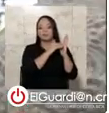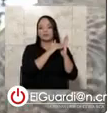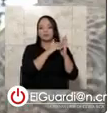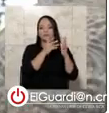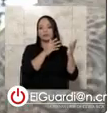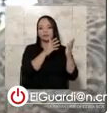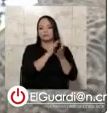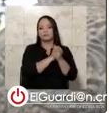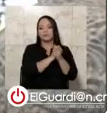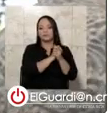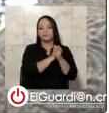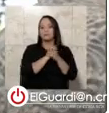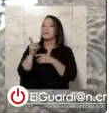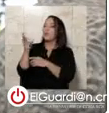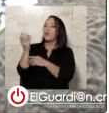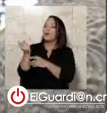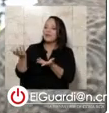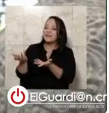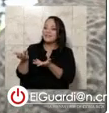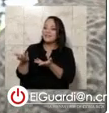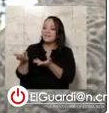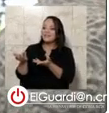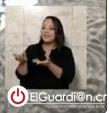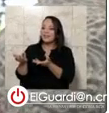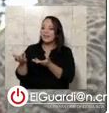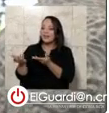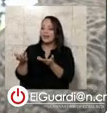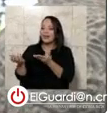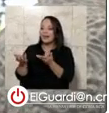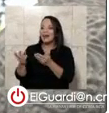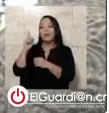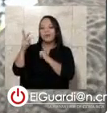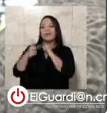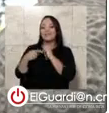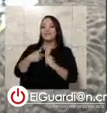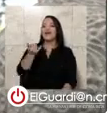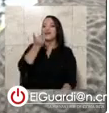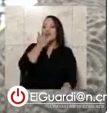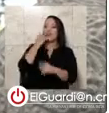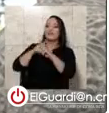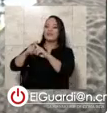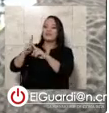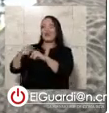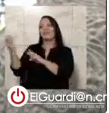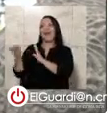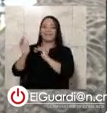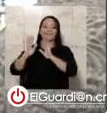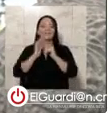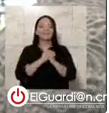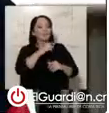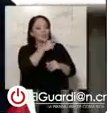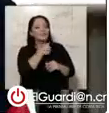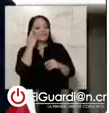Son... De saque cuentas, yo en eso, ya una vez, una vez cometí un error multiplicando. No, pero sí tiene razón, estos